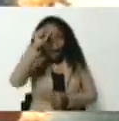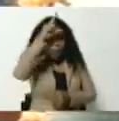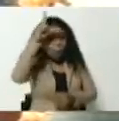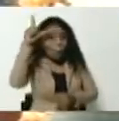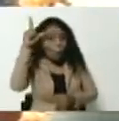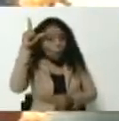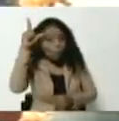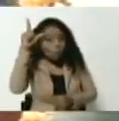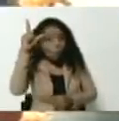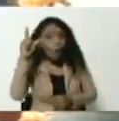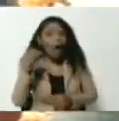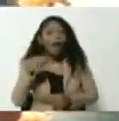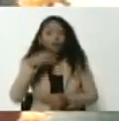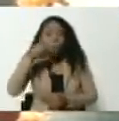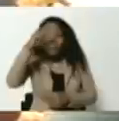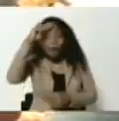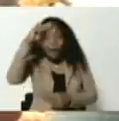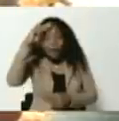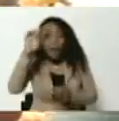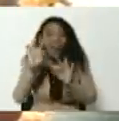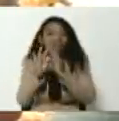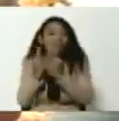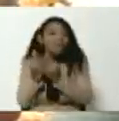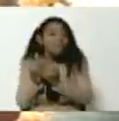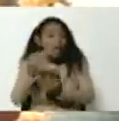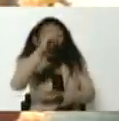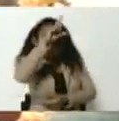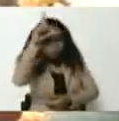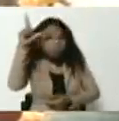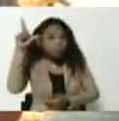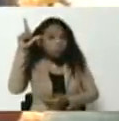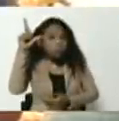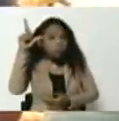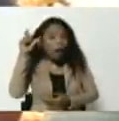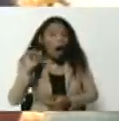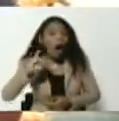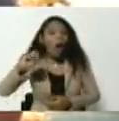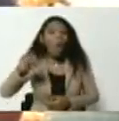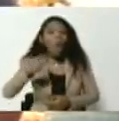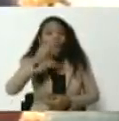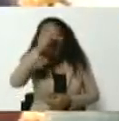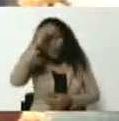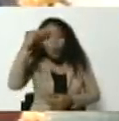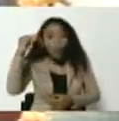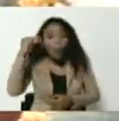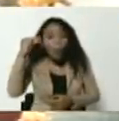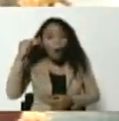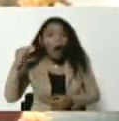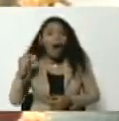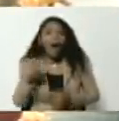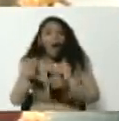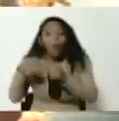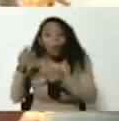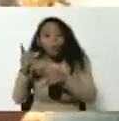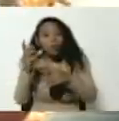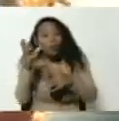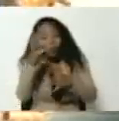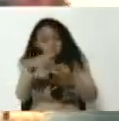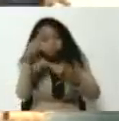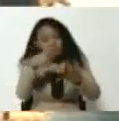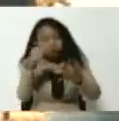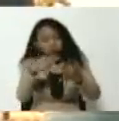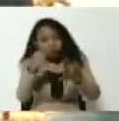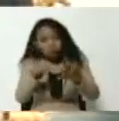López, a su padre, a la familia de Leopoldo López, a Julio Borges, a Carlos Becchio y a